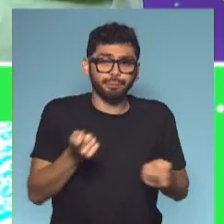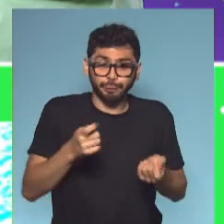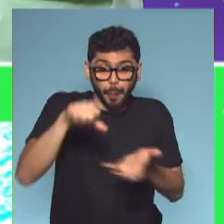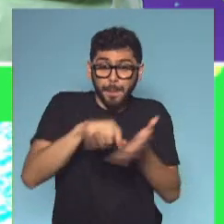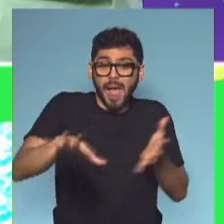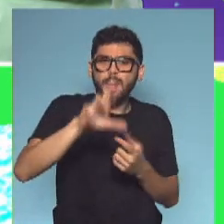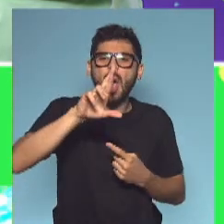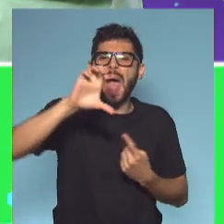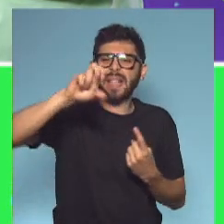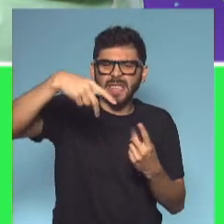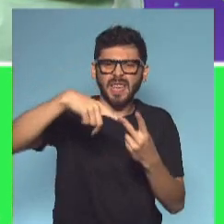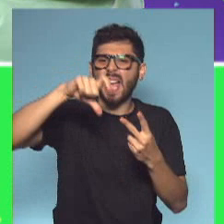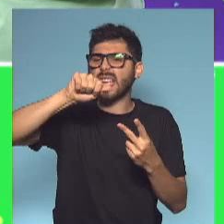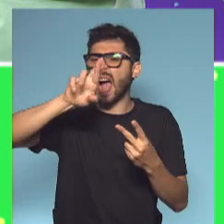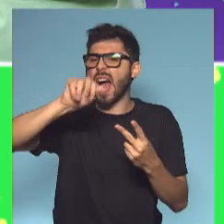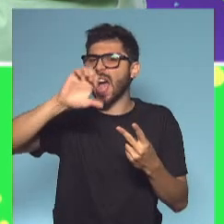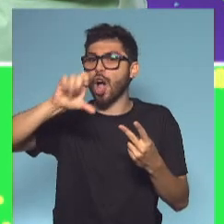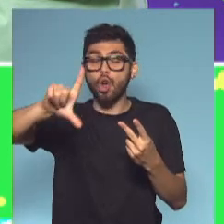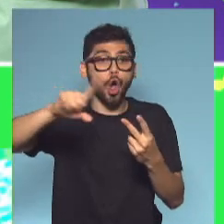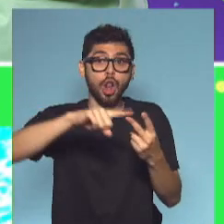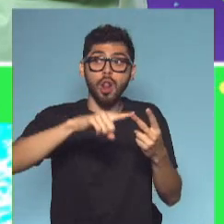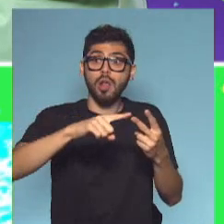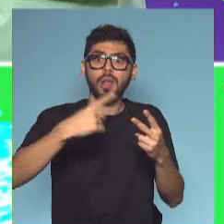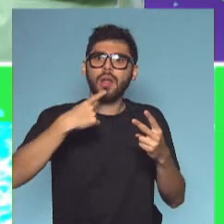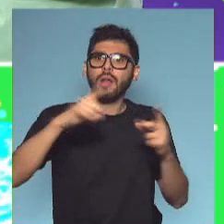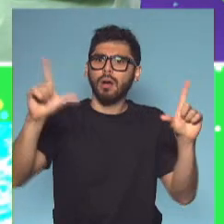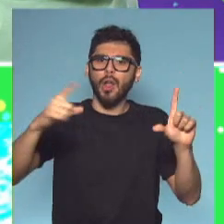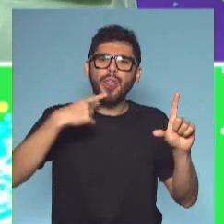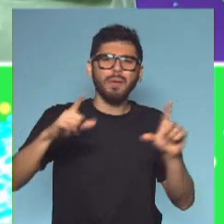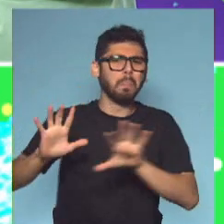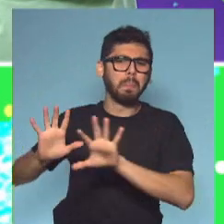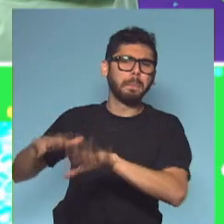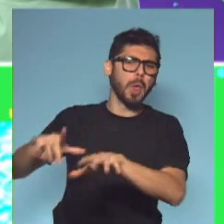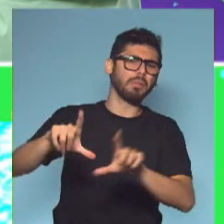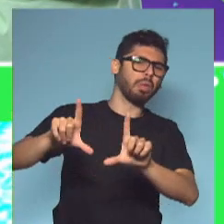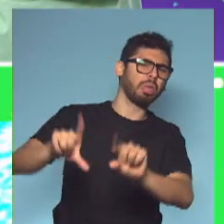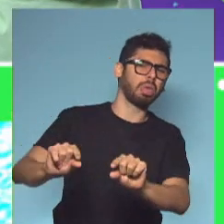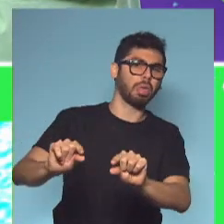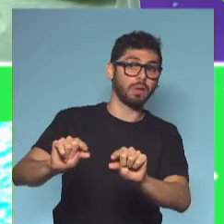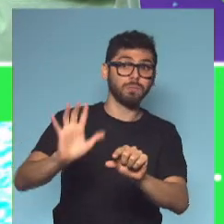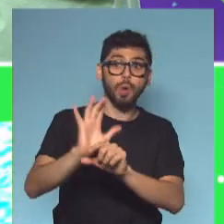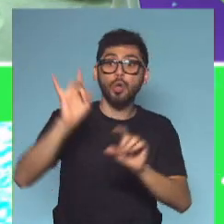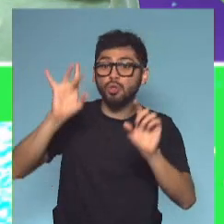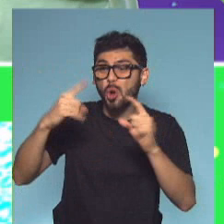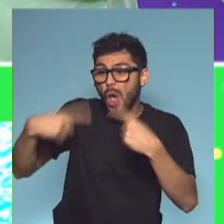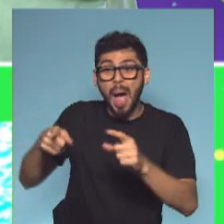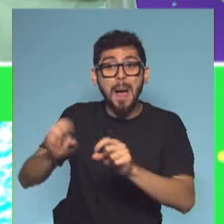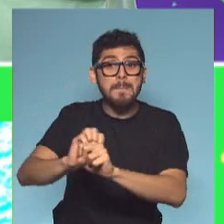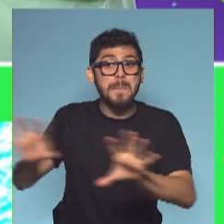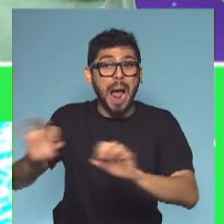digamos RCN, Caracol, tratan de deslegitimizar la protesta social, mostrando solo lo malo, digamos que